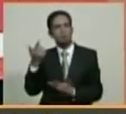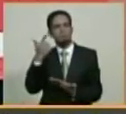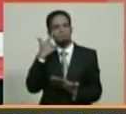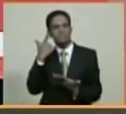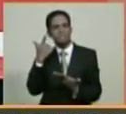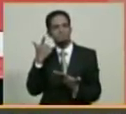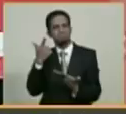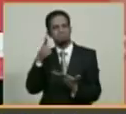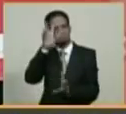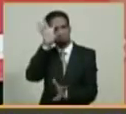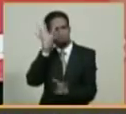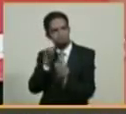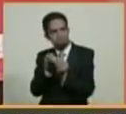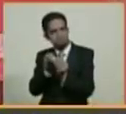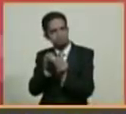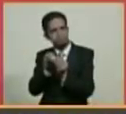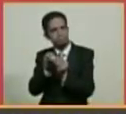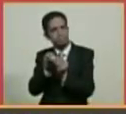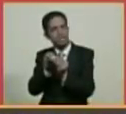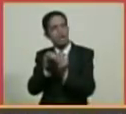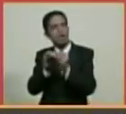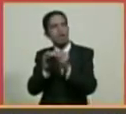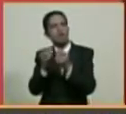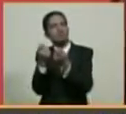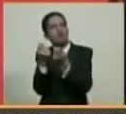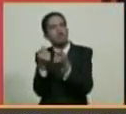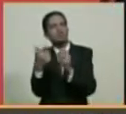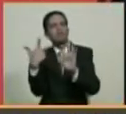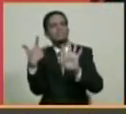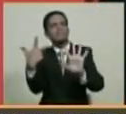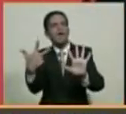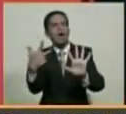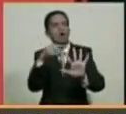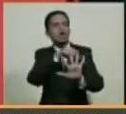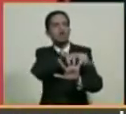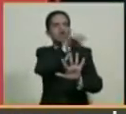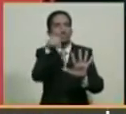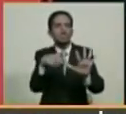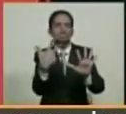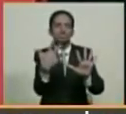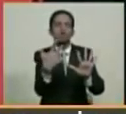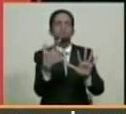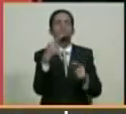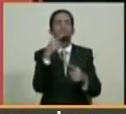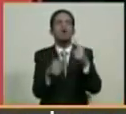de costos de 8 productos fundamentales